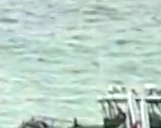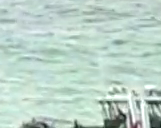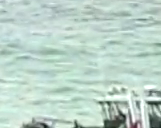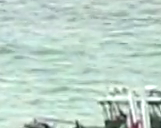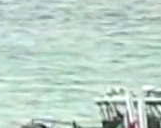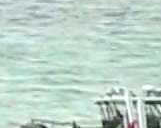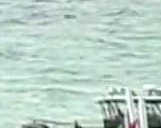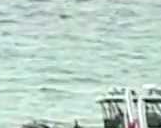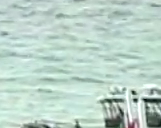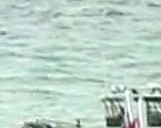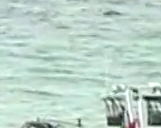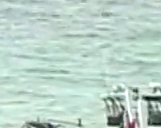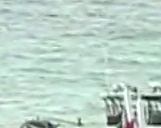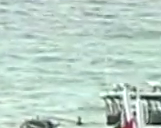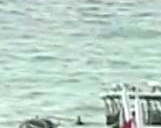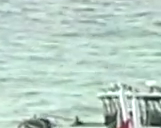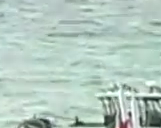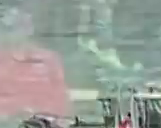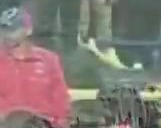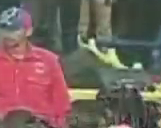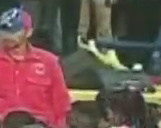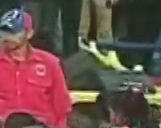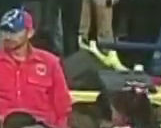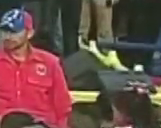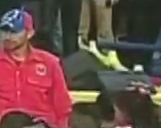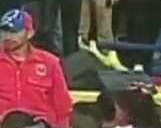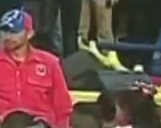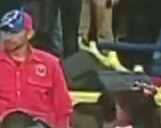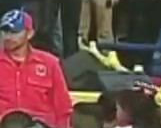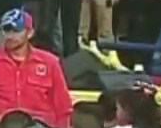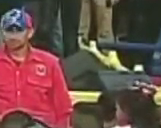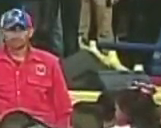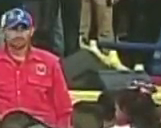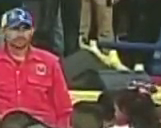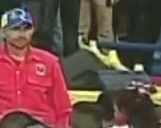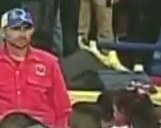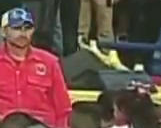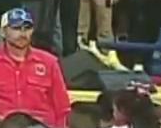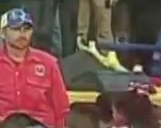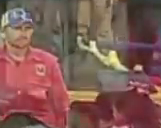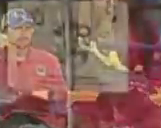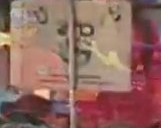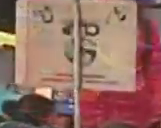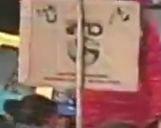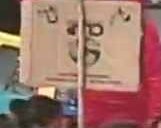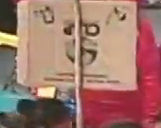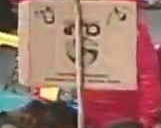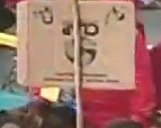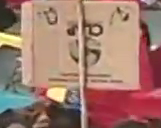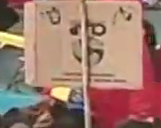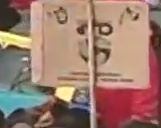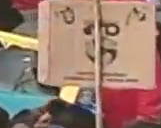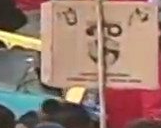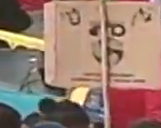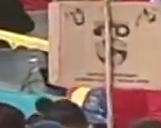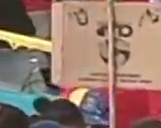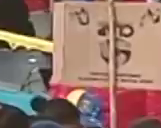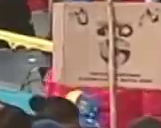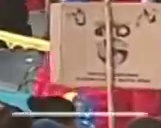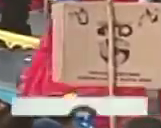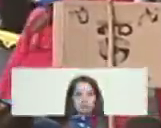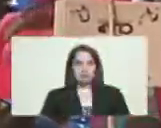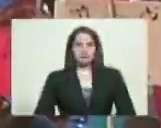un país andino con las altas montañas andinas de Trujillo, Táchira, Mérida.